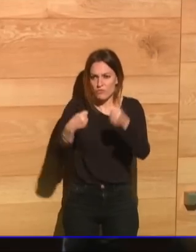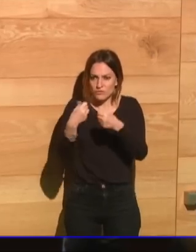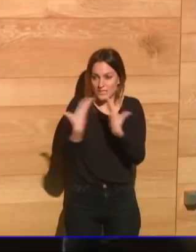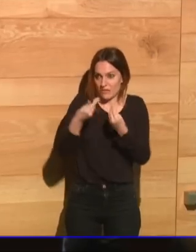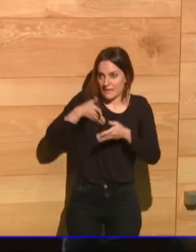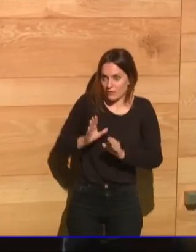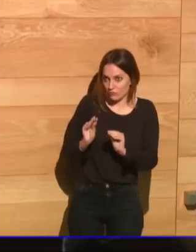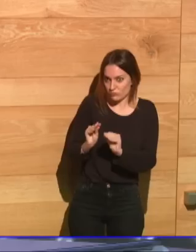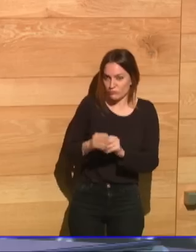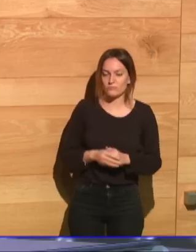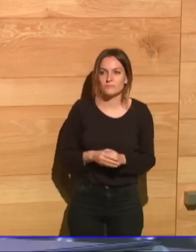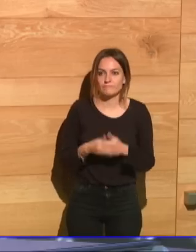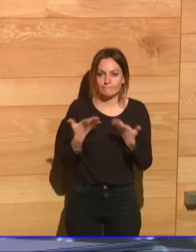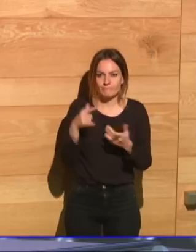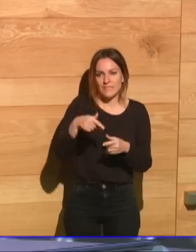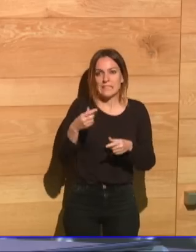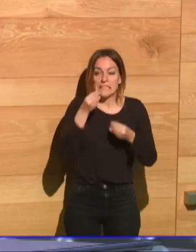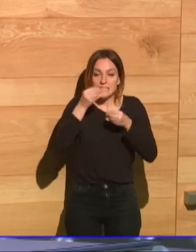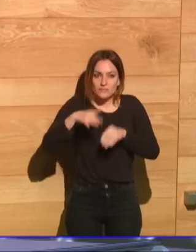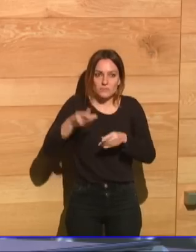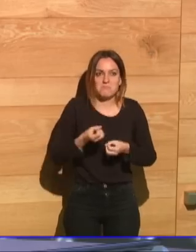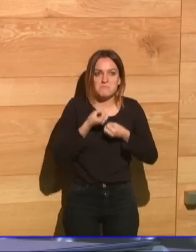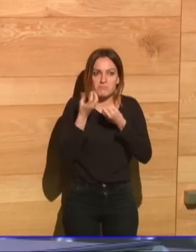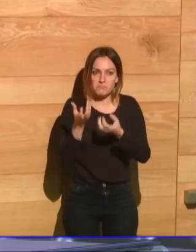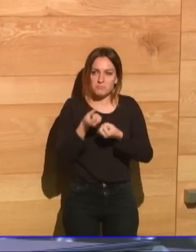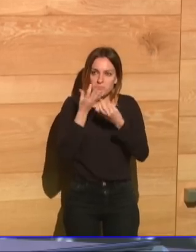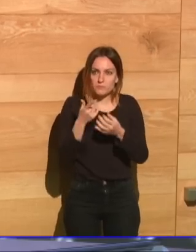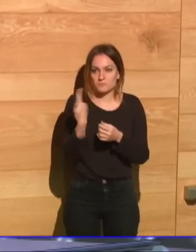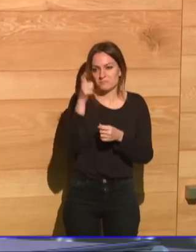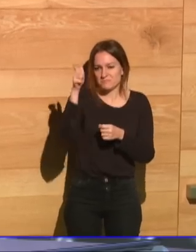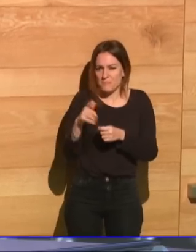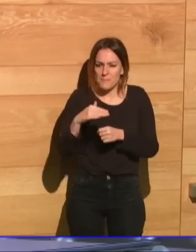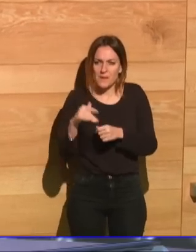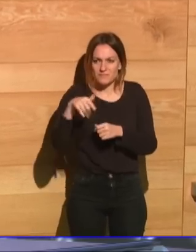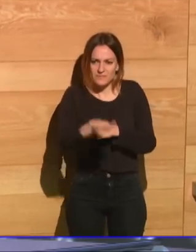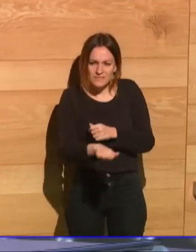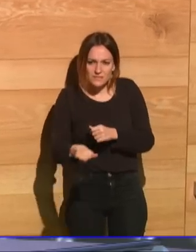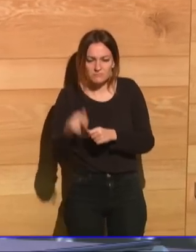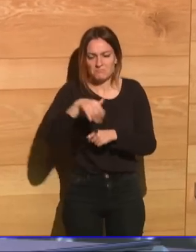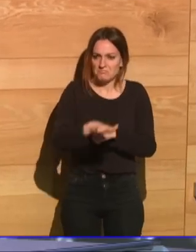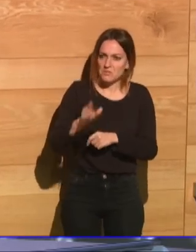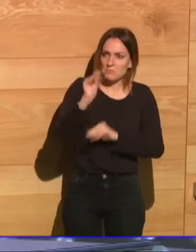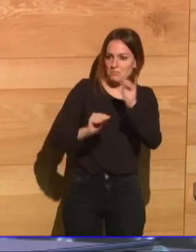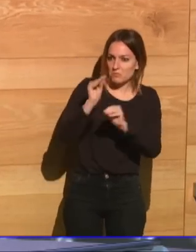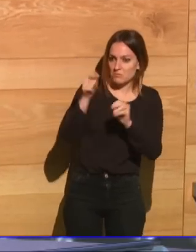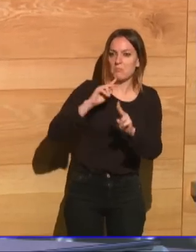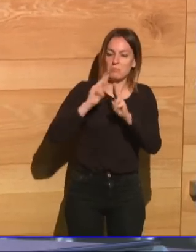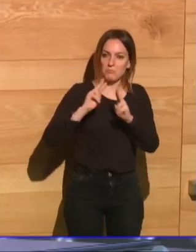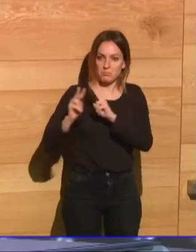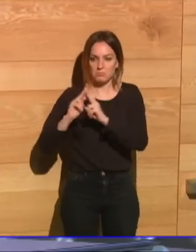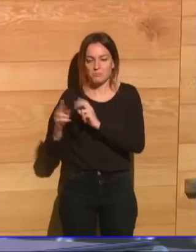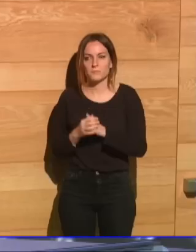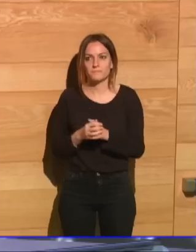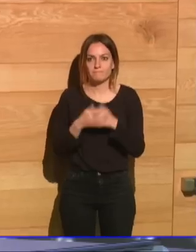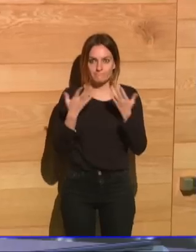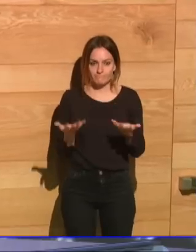sus hijos. Y les va contando una historia de un gángster niño, y los niños le hacen preguntas y él las va Es contestando. muy naif la película, sí.